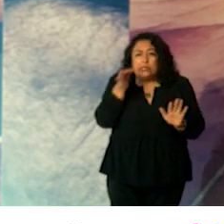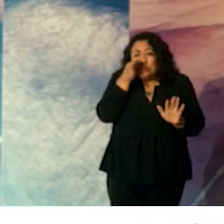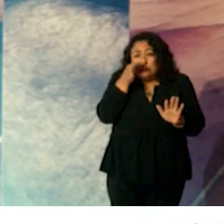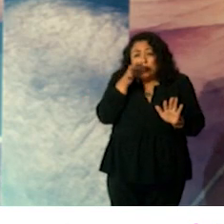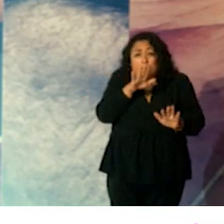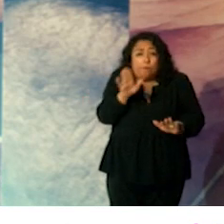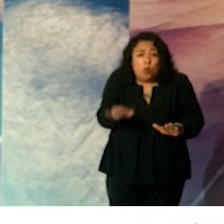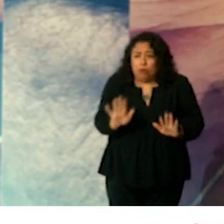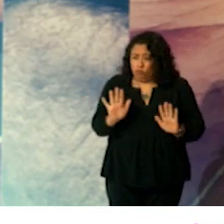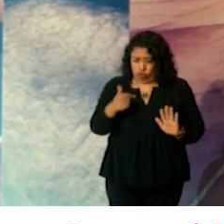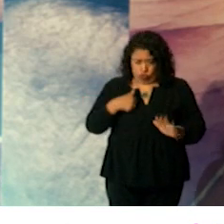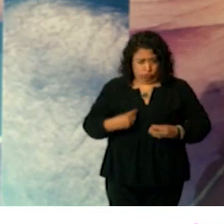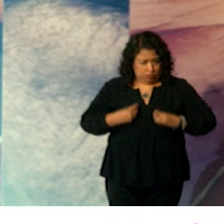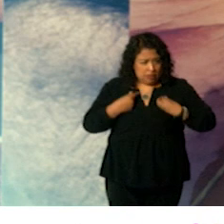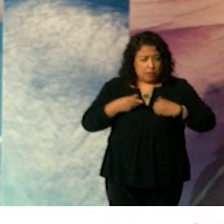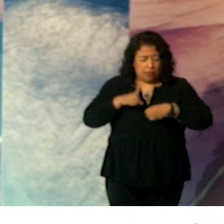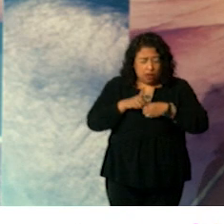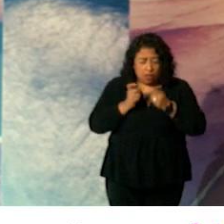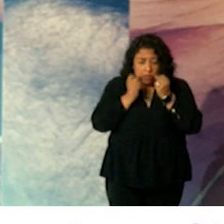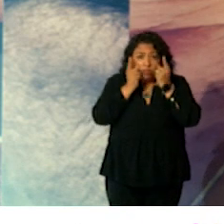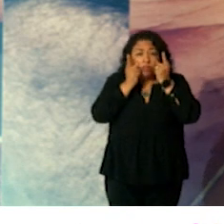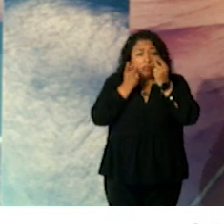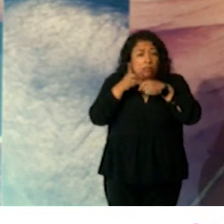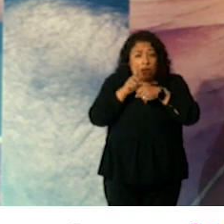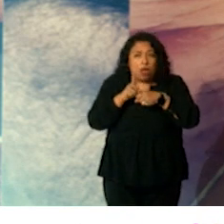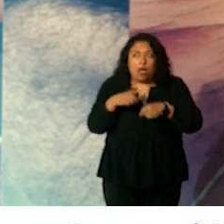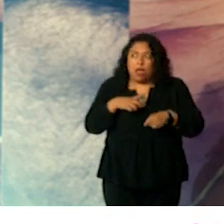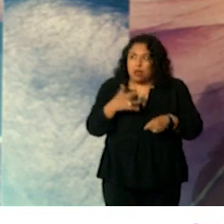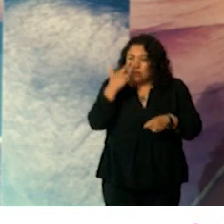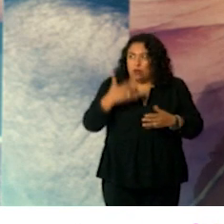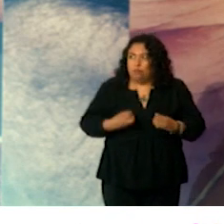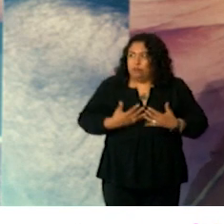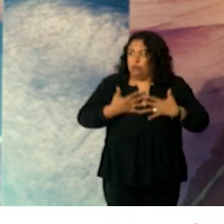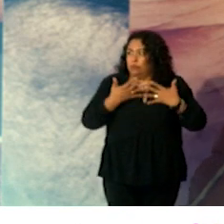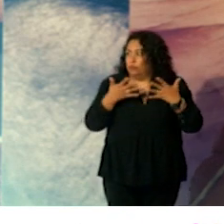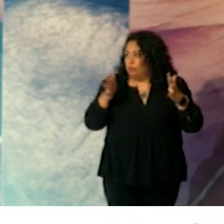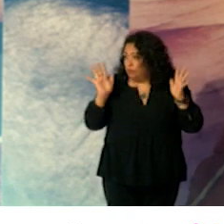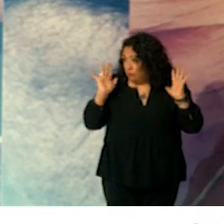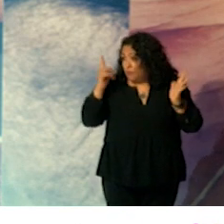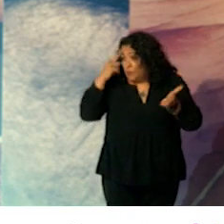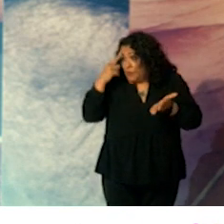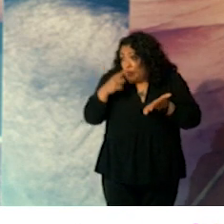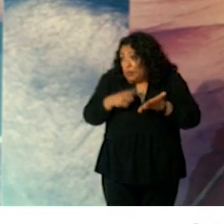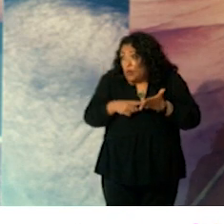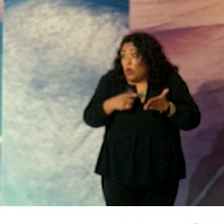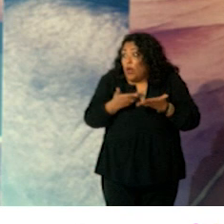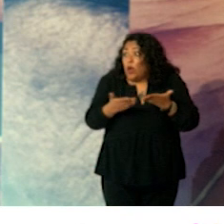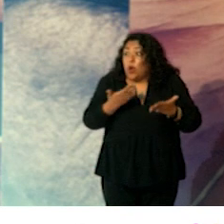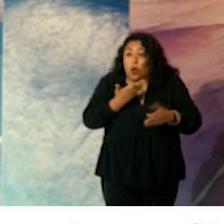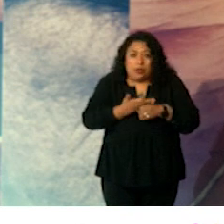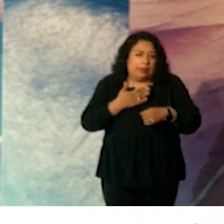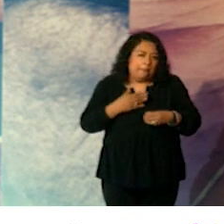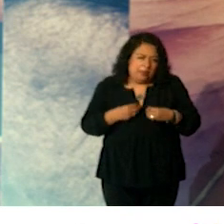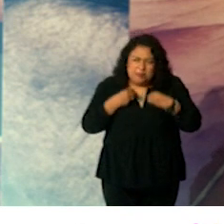estoy viva. Cada día que me levanto tengo un motivo. Y es más, y creo que es por el momento de vida en